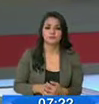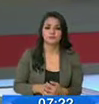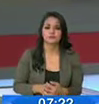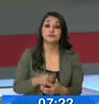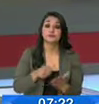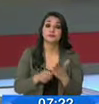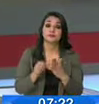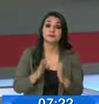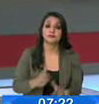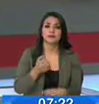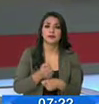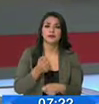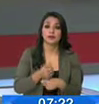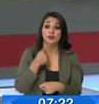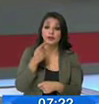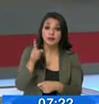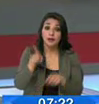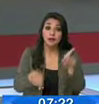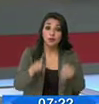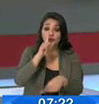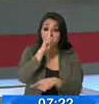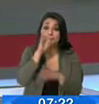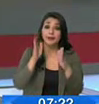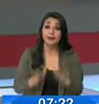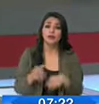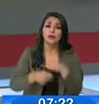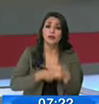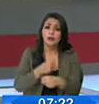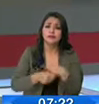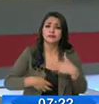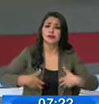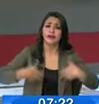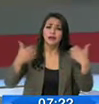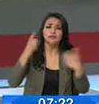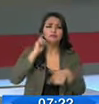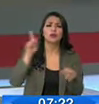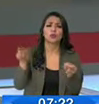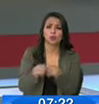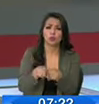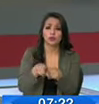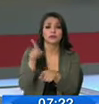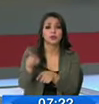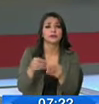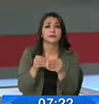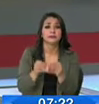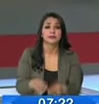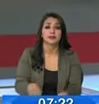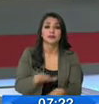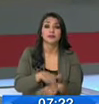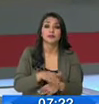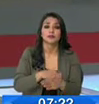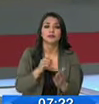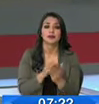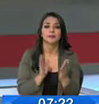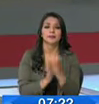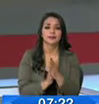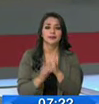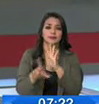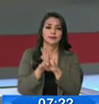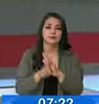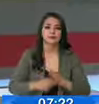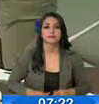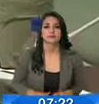de acuerdo con el reclamo que han realizado durante varios años los trabajadores que se vieron perjudicados por la aplicación de esta ley.